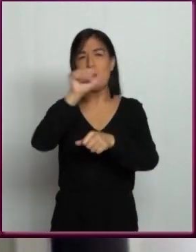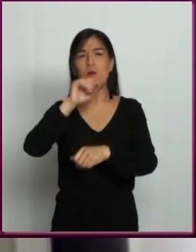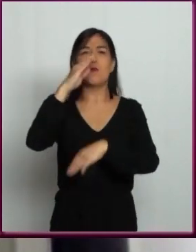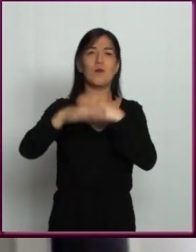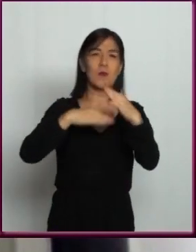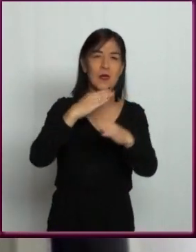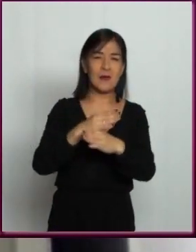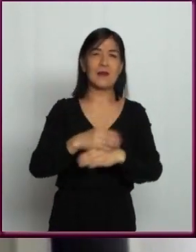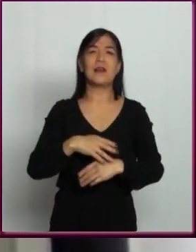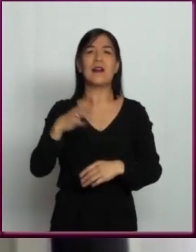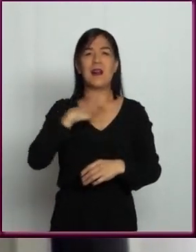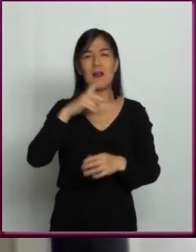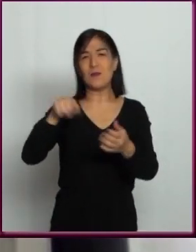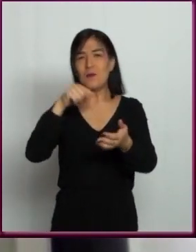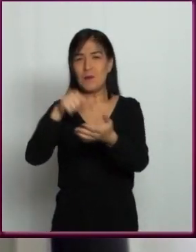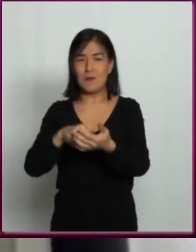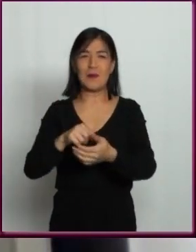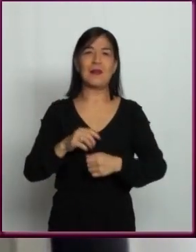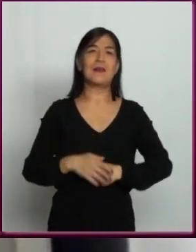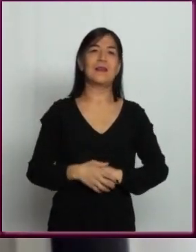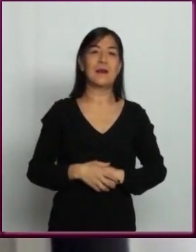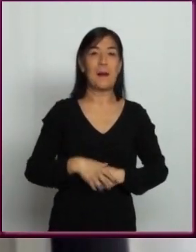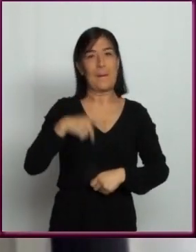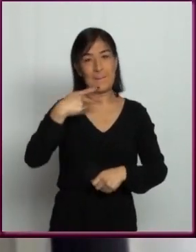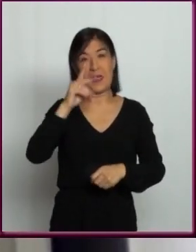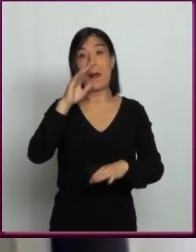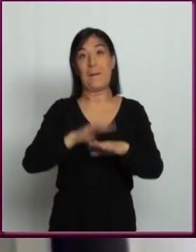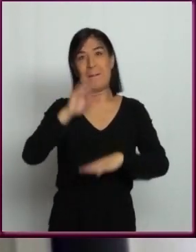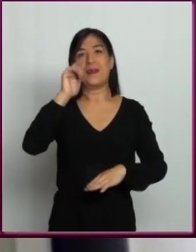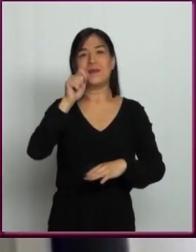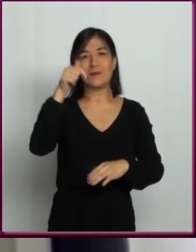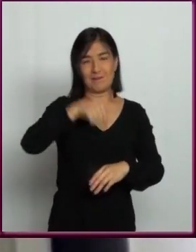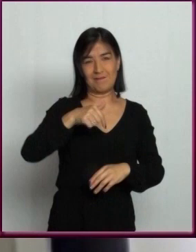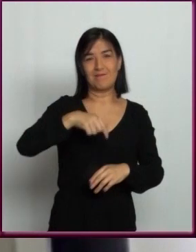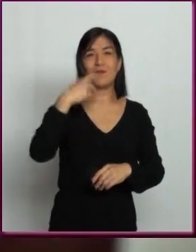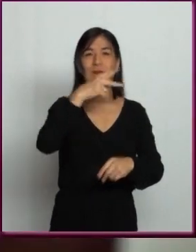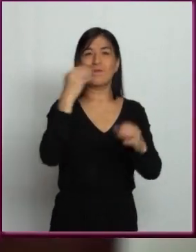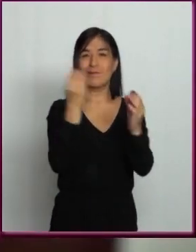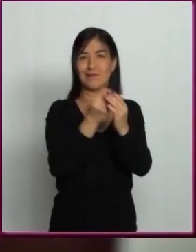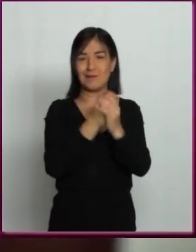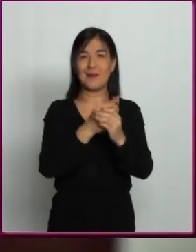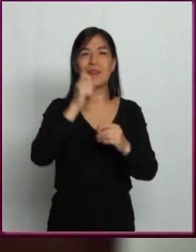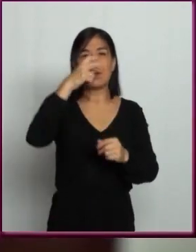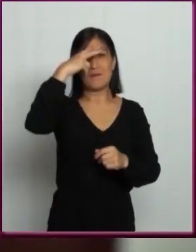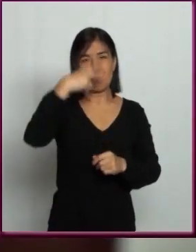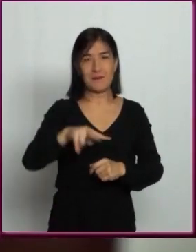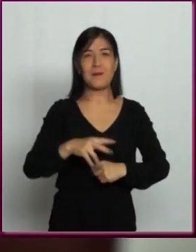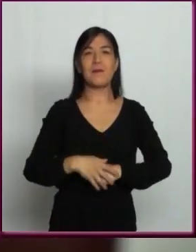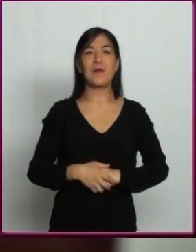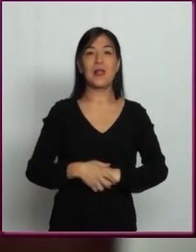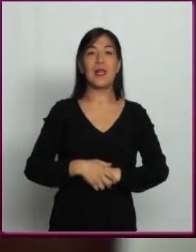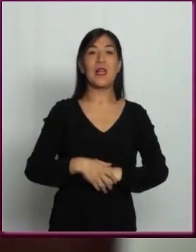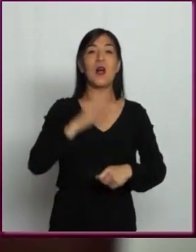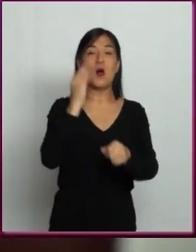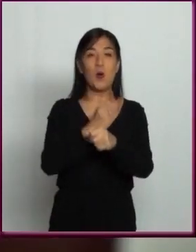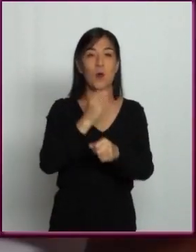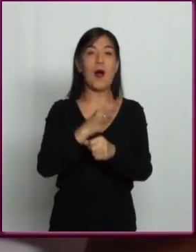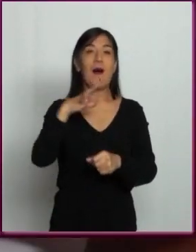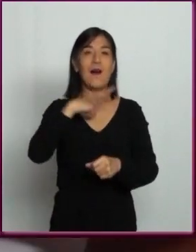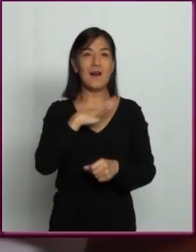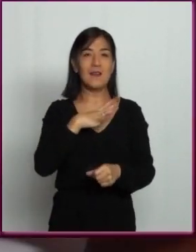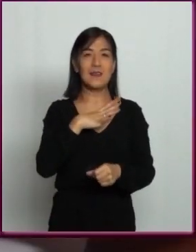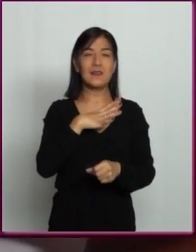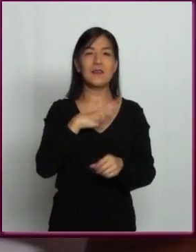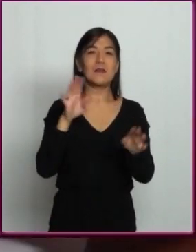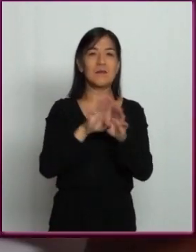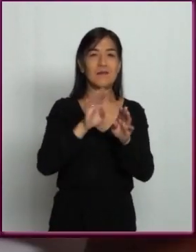del neotrópico y de otras partes del mundo, aunque principalmente es de especies mexicanas. Y bueno, se encuentran aquí en la